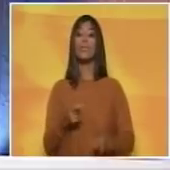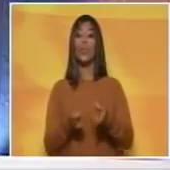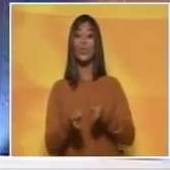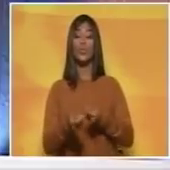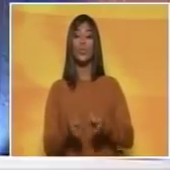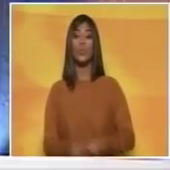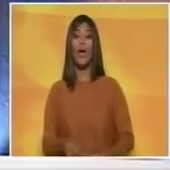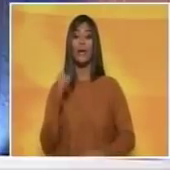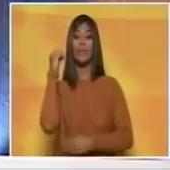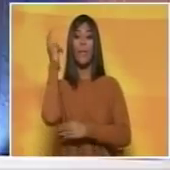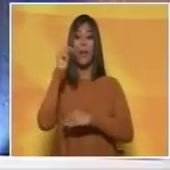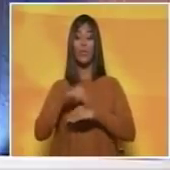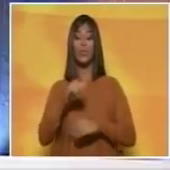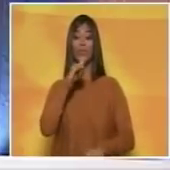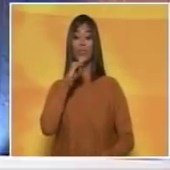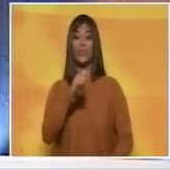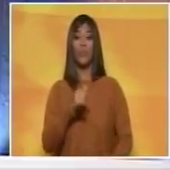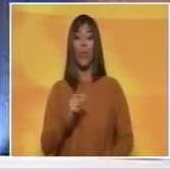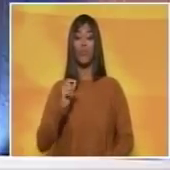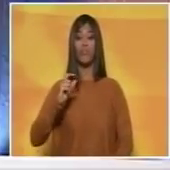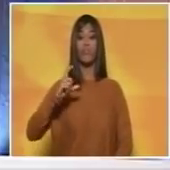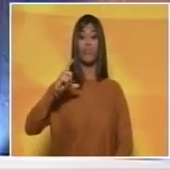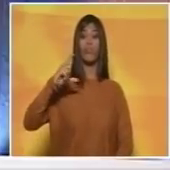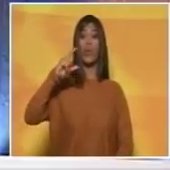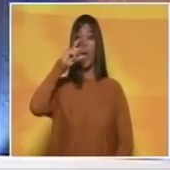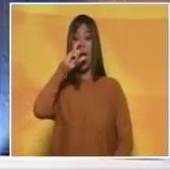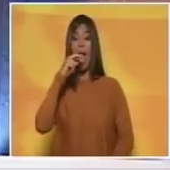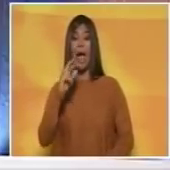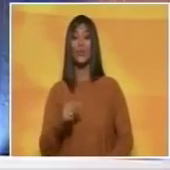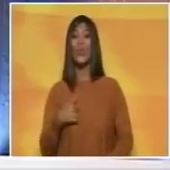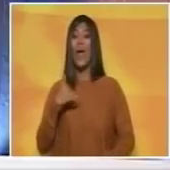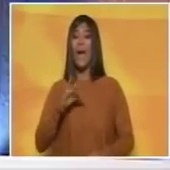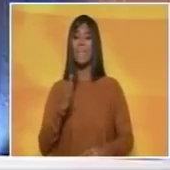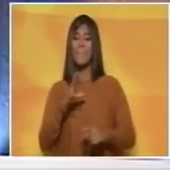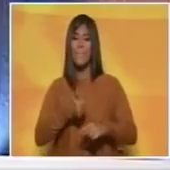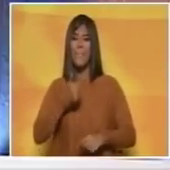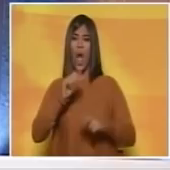Finanzas de la Asamblea Nacional informó que la inflación interanual se ubicó en más de